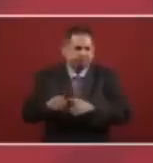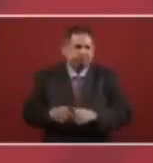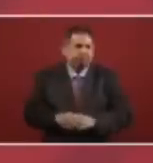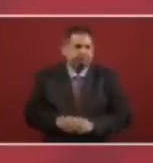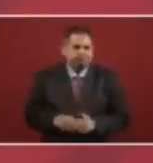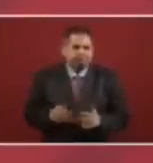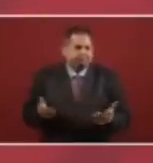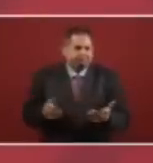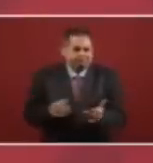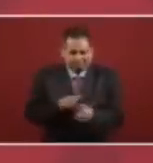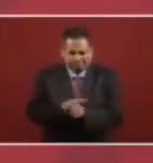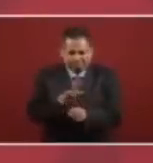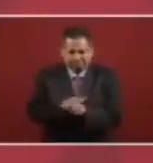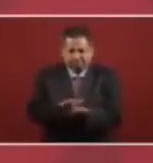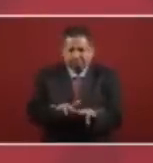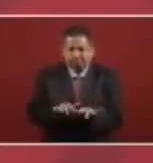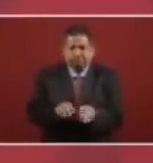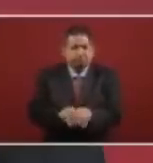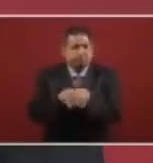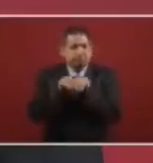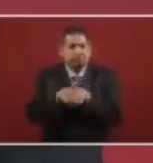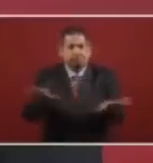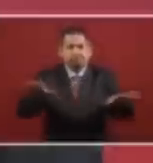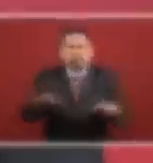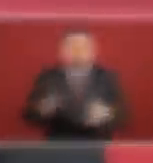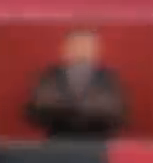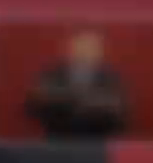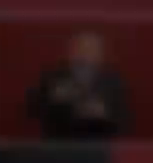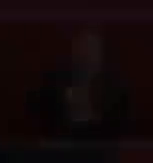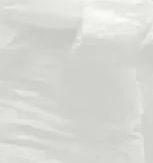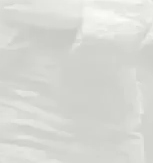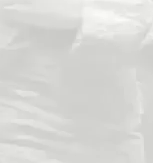Qué más le puedo pedir a la vida